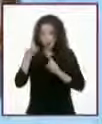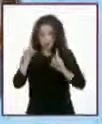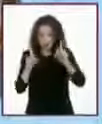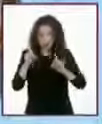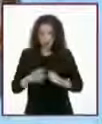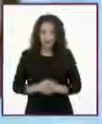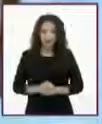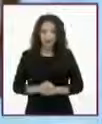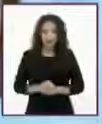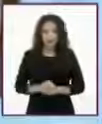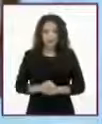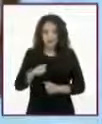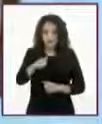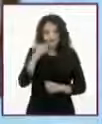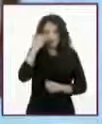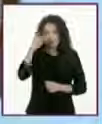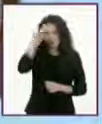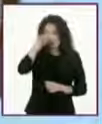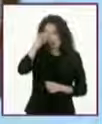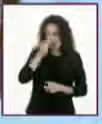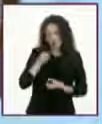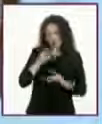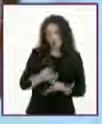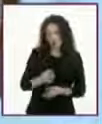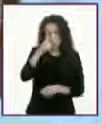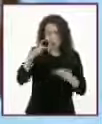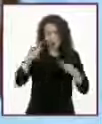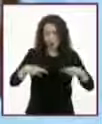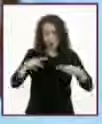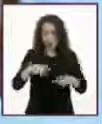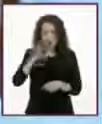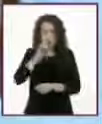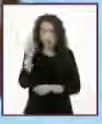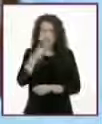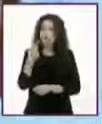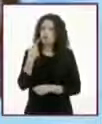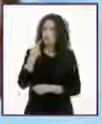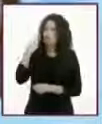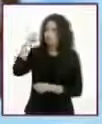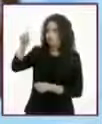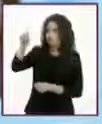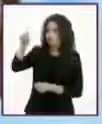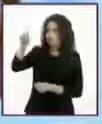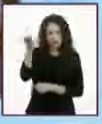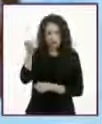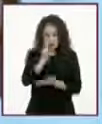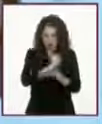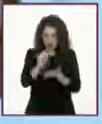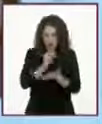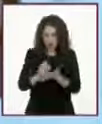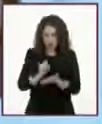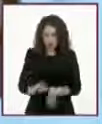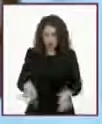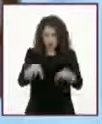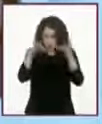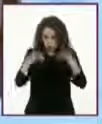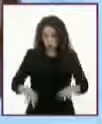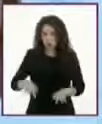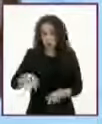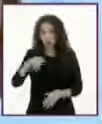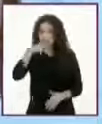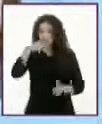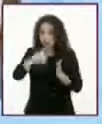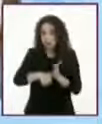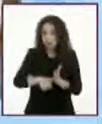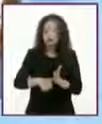¿Quieres recomendar a una persona? O bien, ¿necesitas hacer una queja por escrito? Una carta formal es una opción para